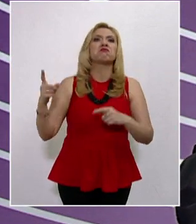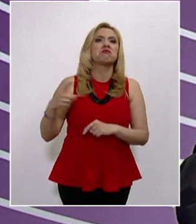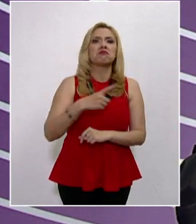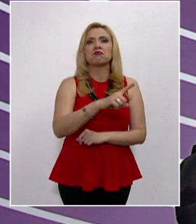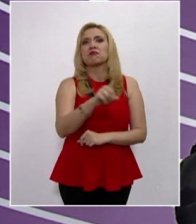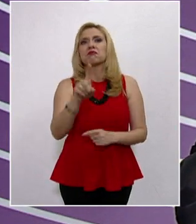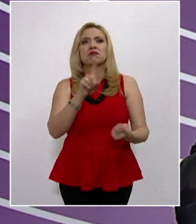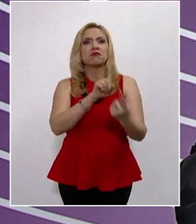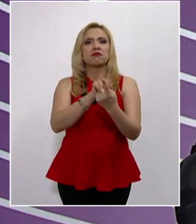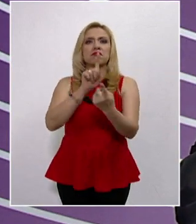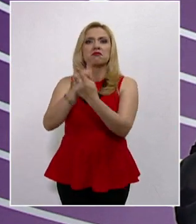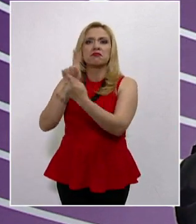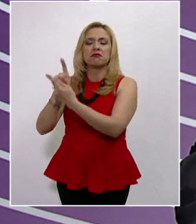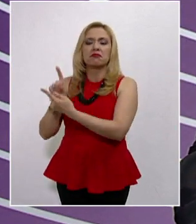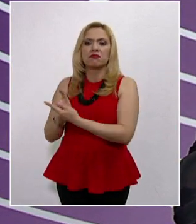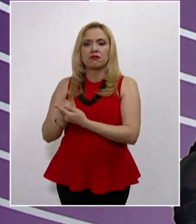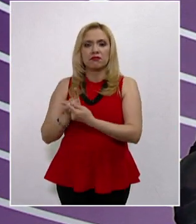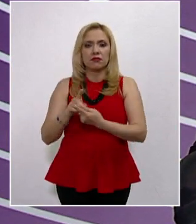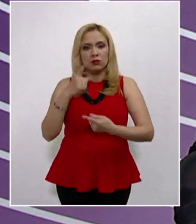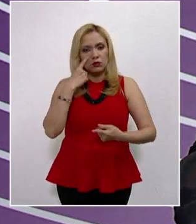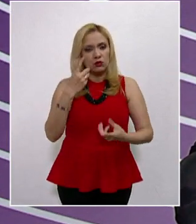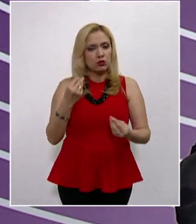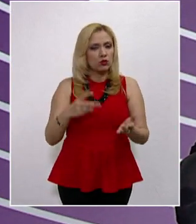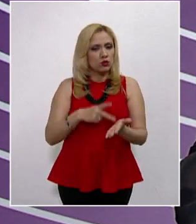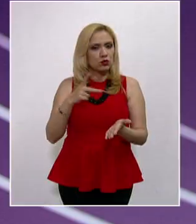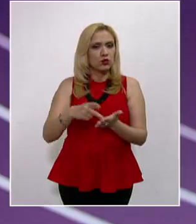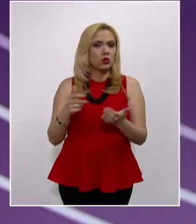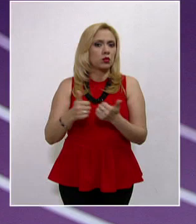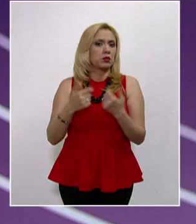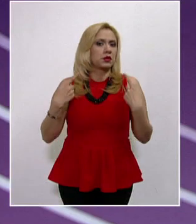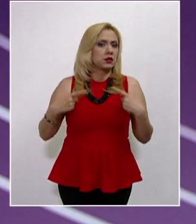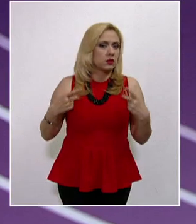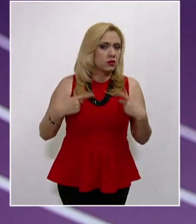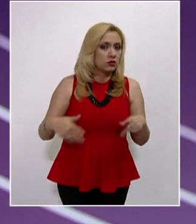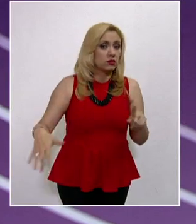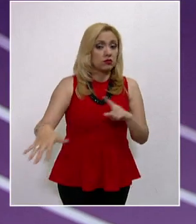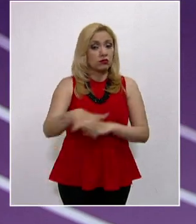están en contacto muy recurrente con los civiles, con la